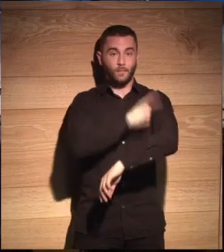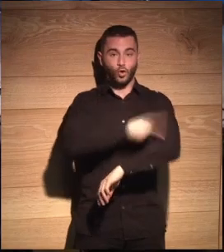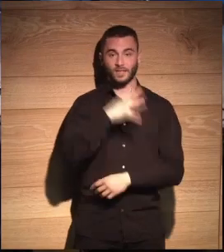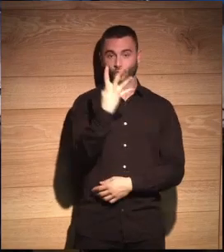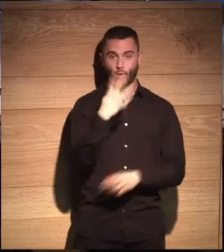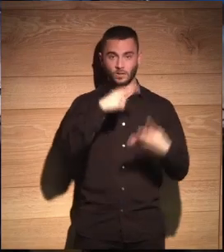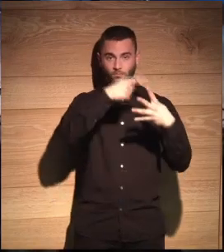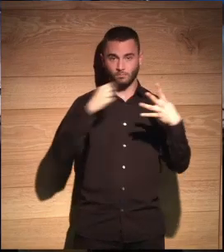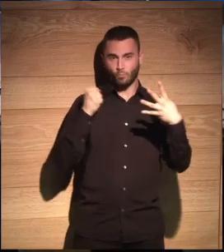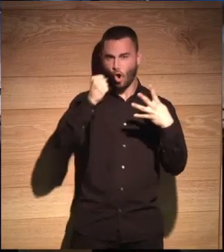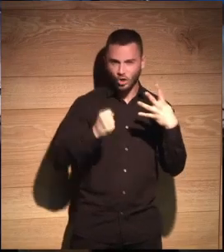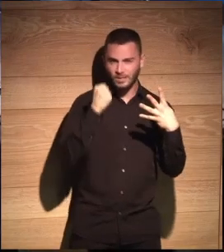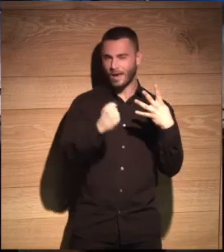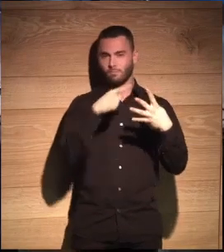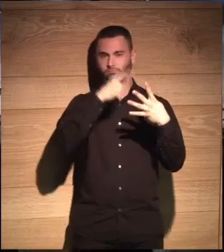son boxeo,